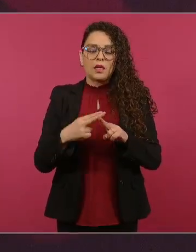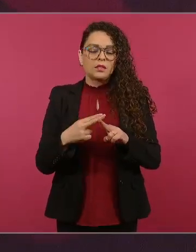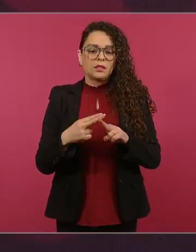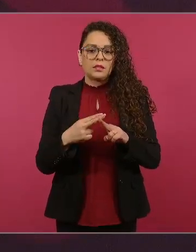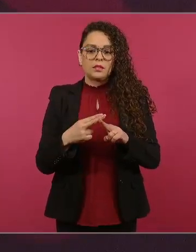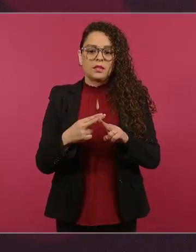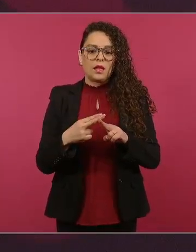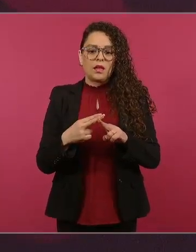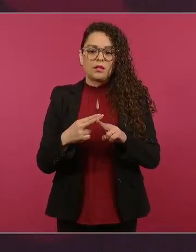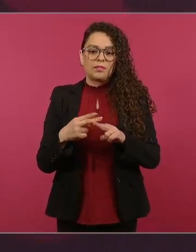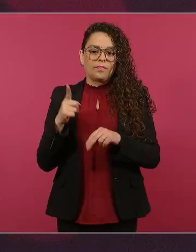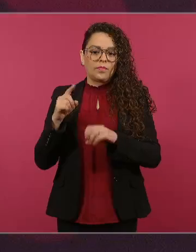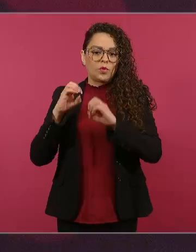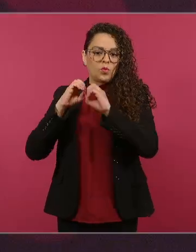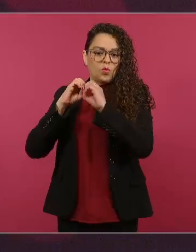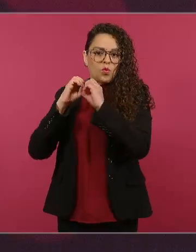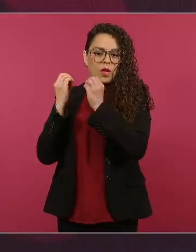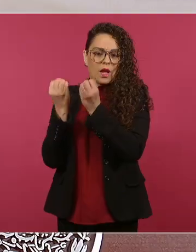el PRO